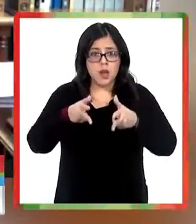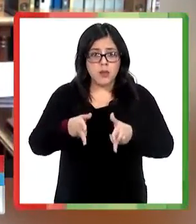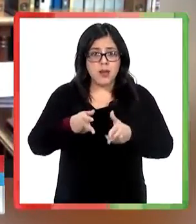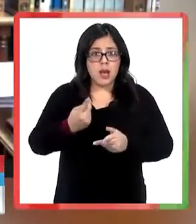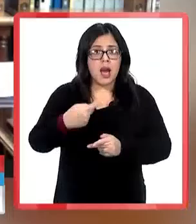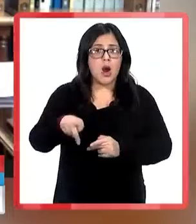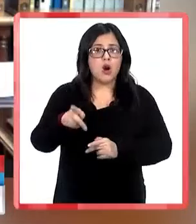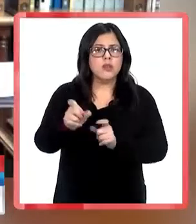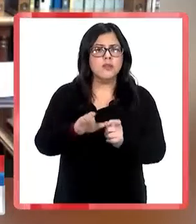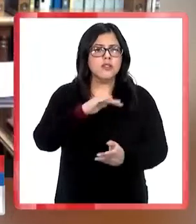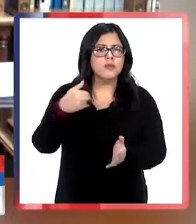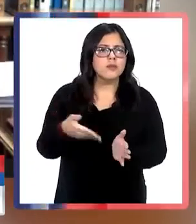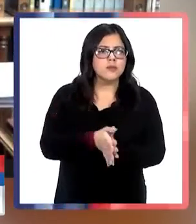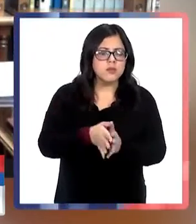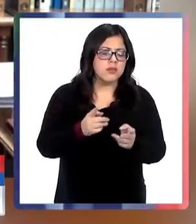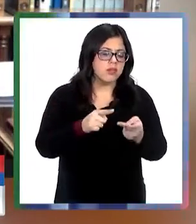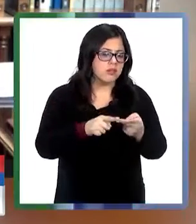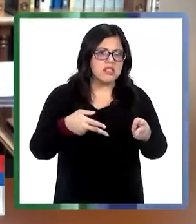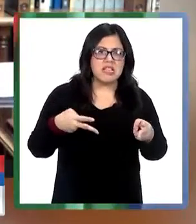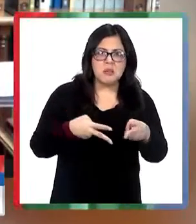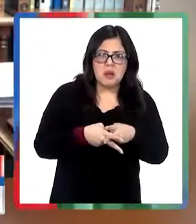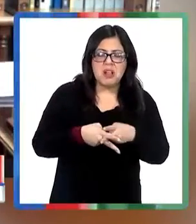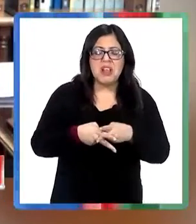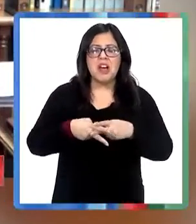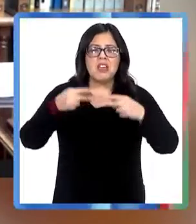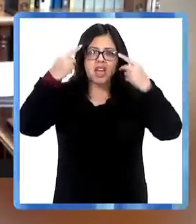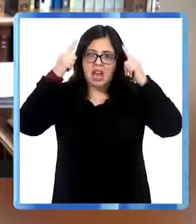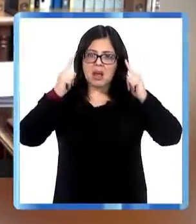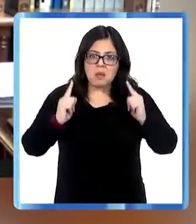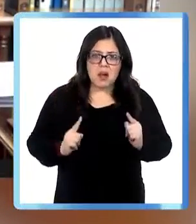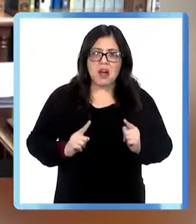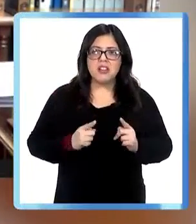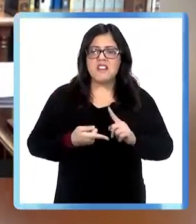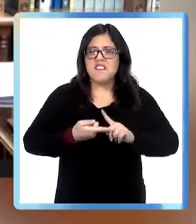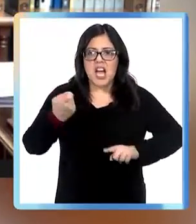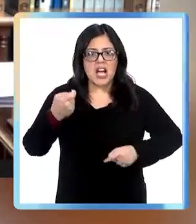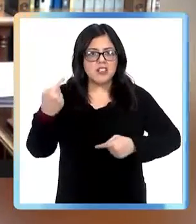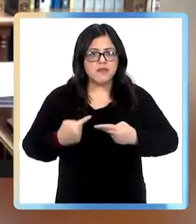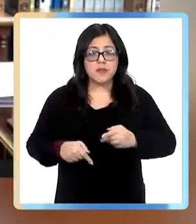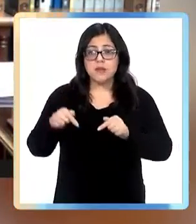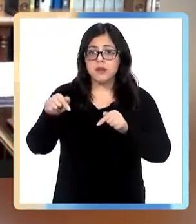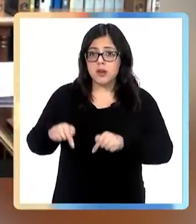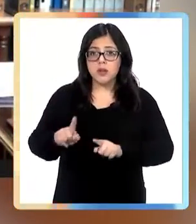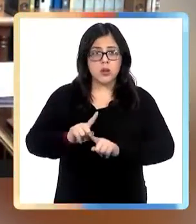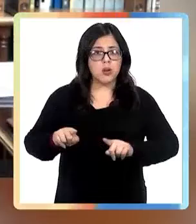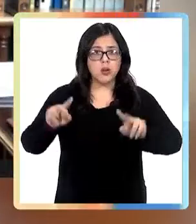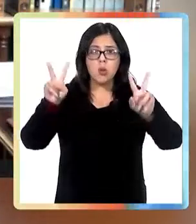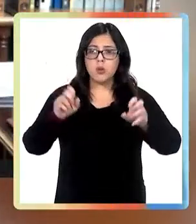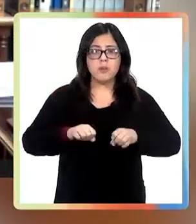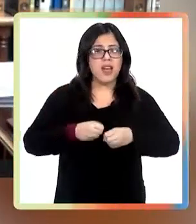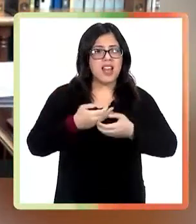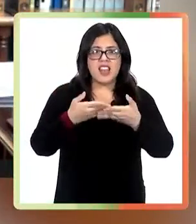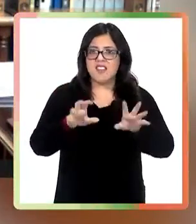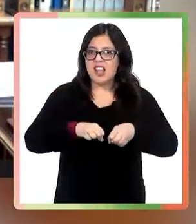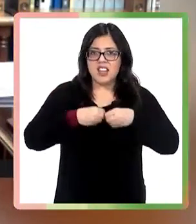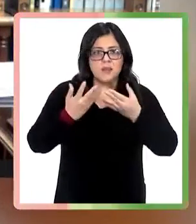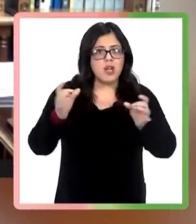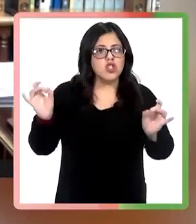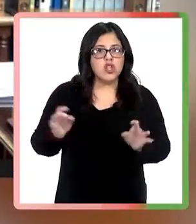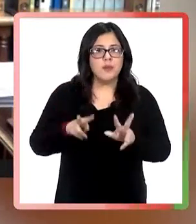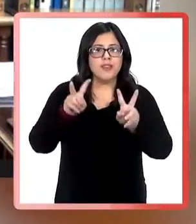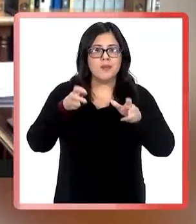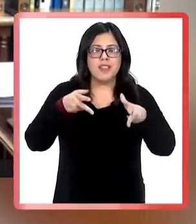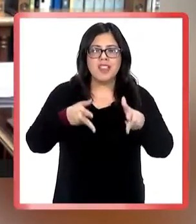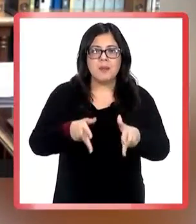la posibilidad de amenazar a otro de muerte, sabotaje, lesiones, venganzas, etc. Esto no es un tema de libertad de